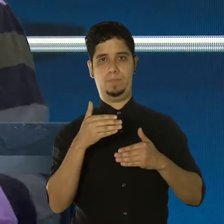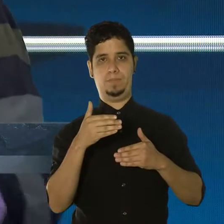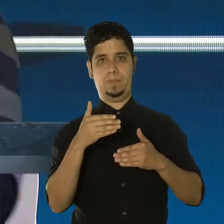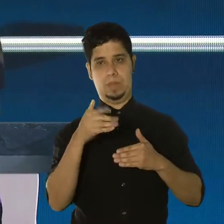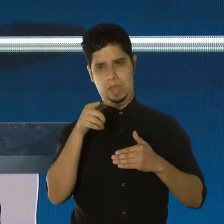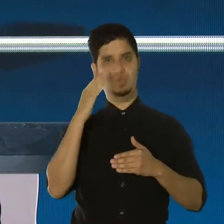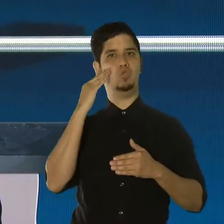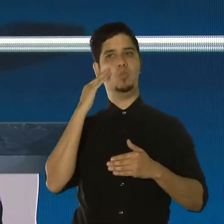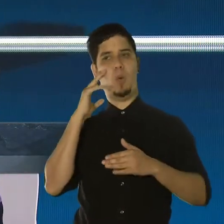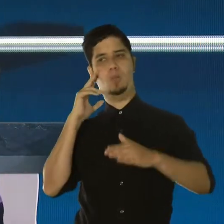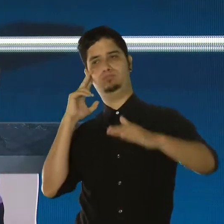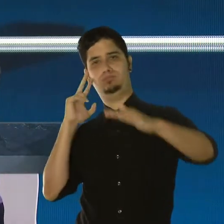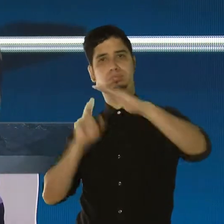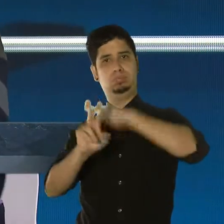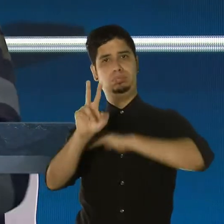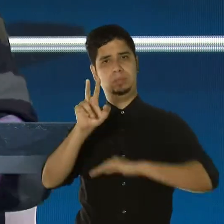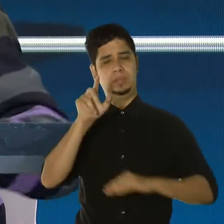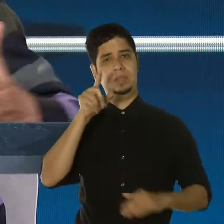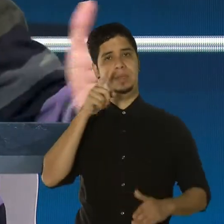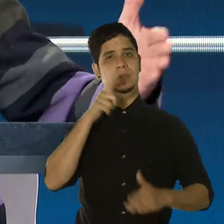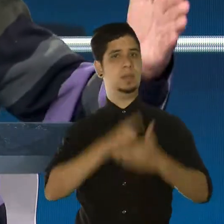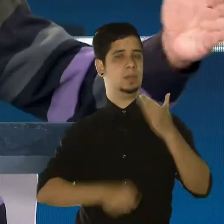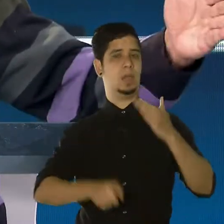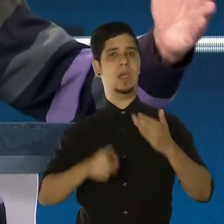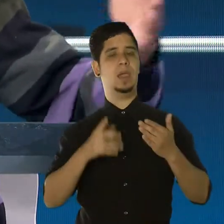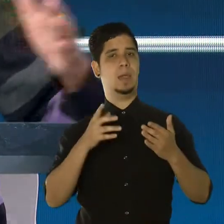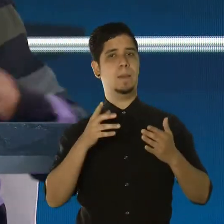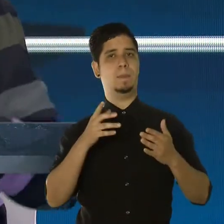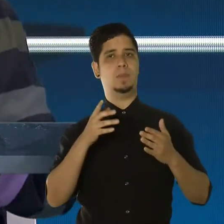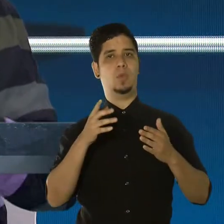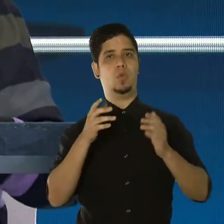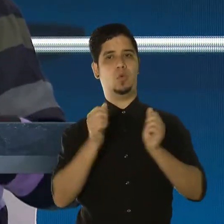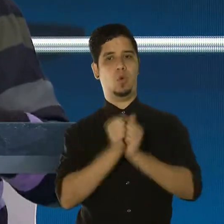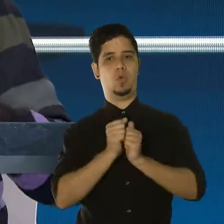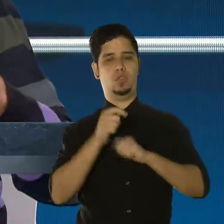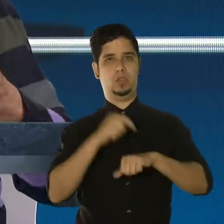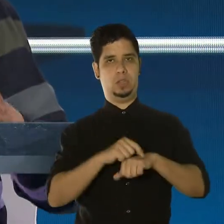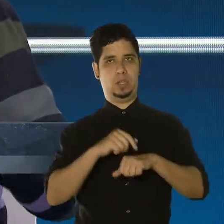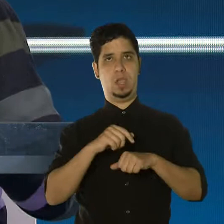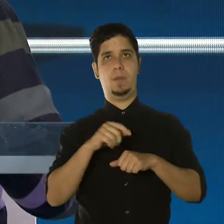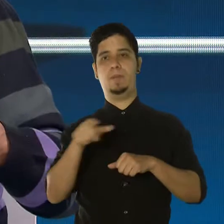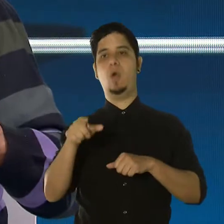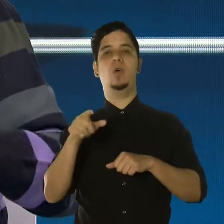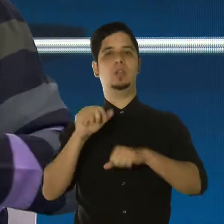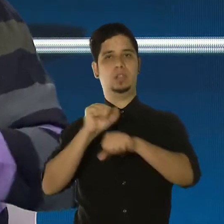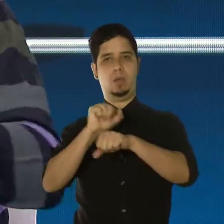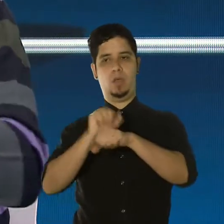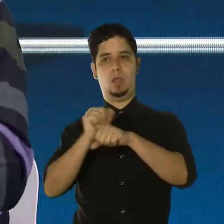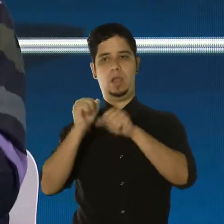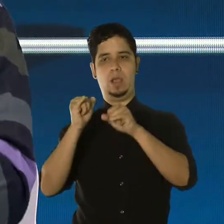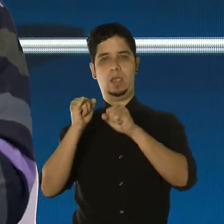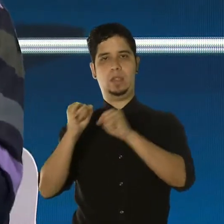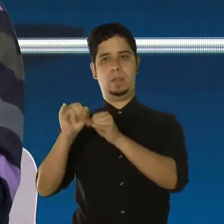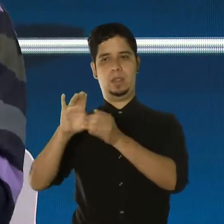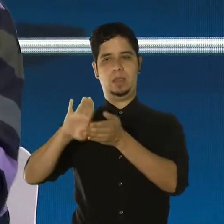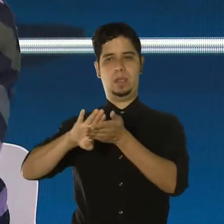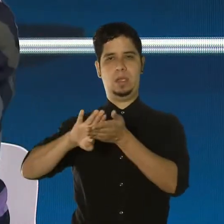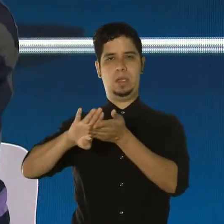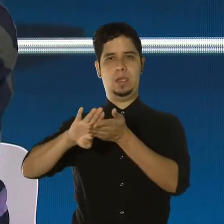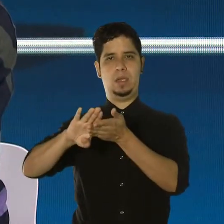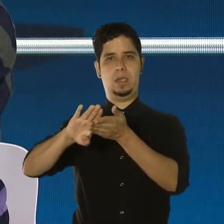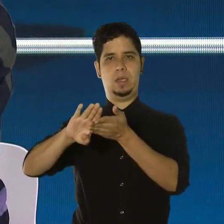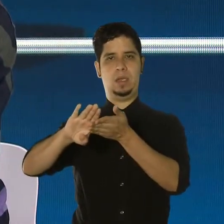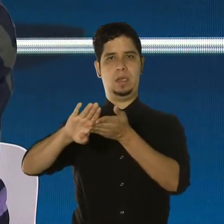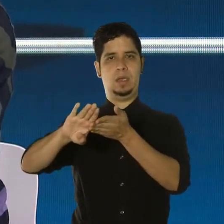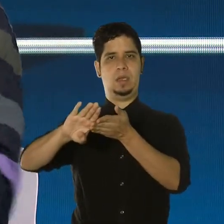profetizó que iban a sacar poco a poco a los distribuidores independientes que llevan el servicio